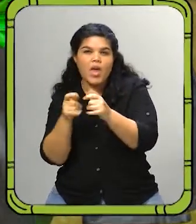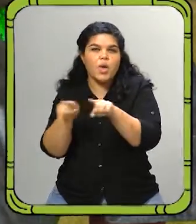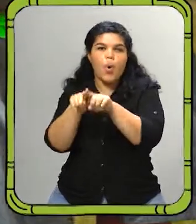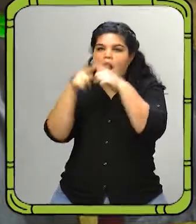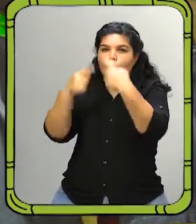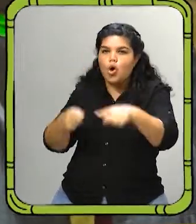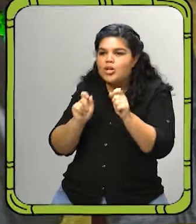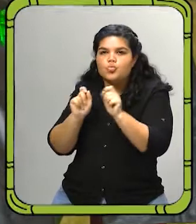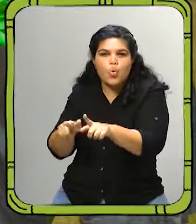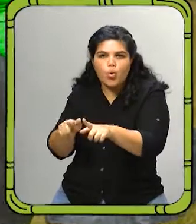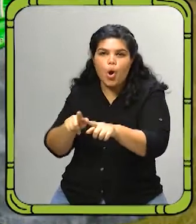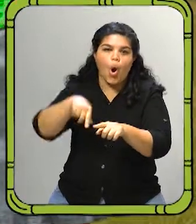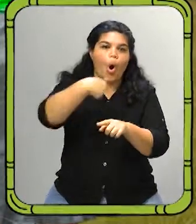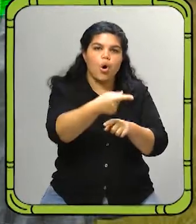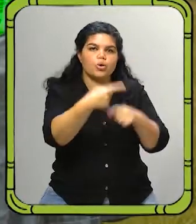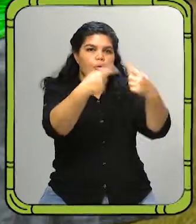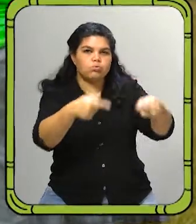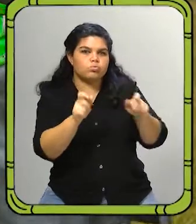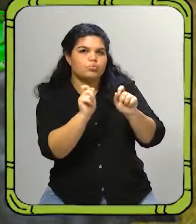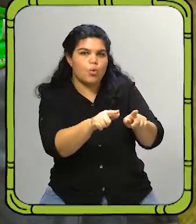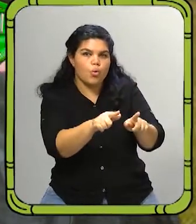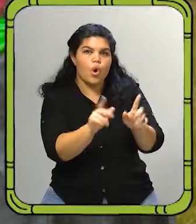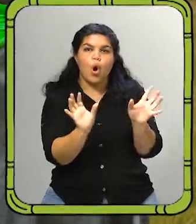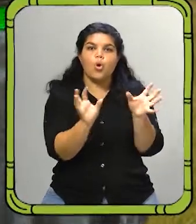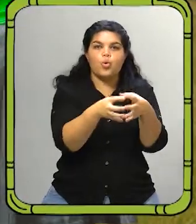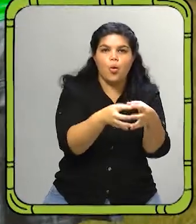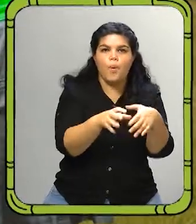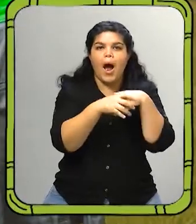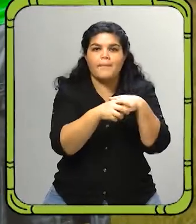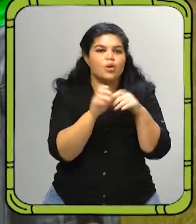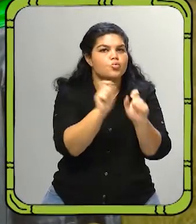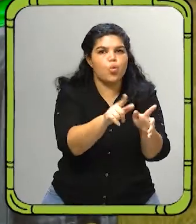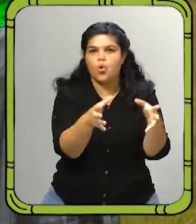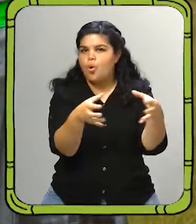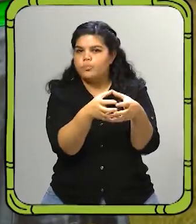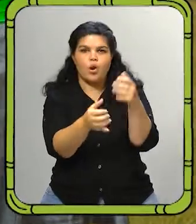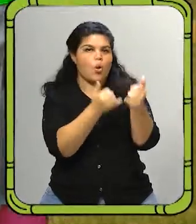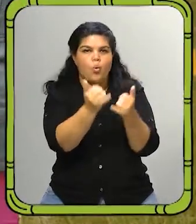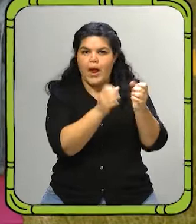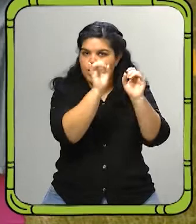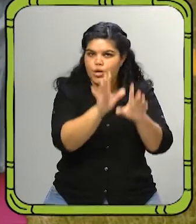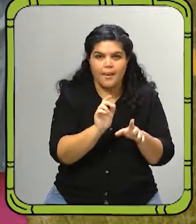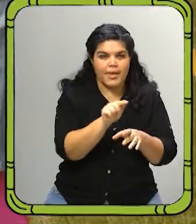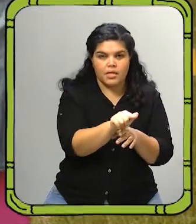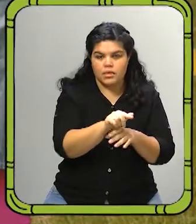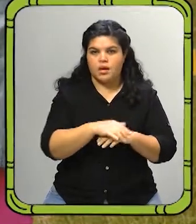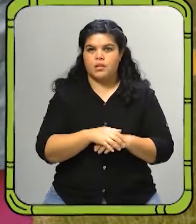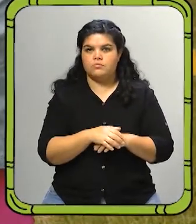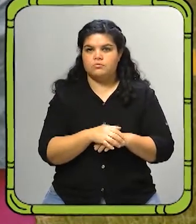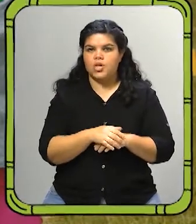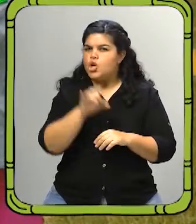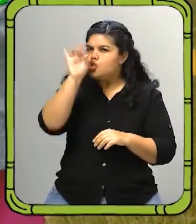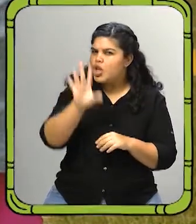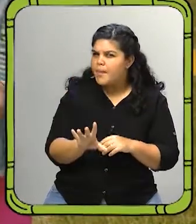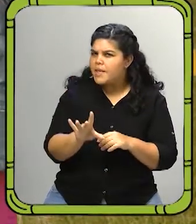jugar con sus cosas y con su equipo o con sus amigos. O pueden jugar también, por ejemplo, solo pueden jugar los que hacen